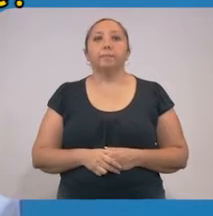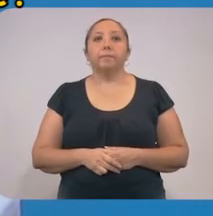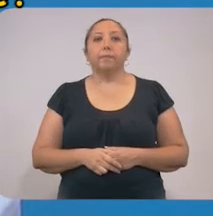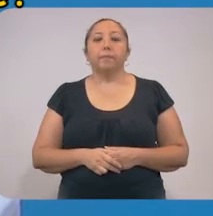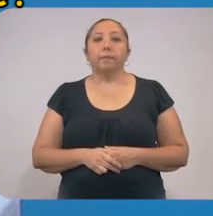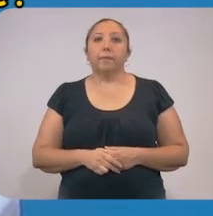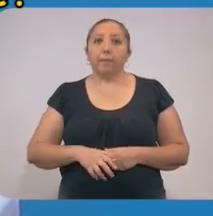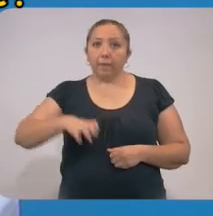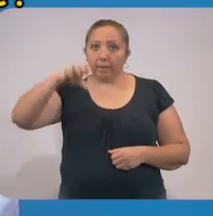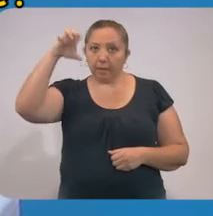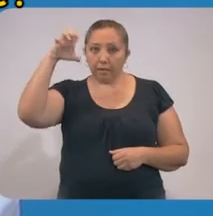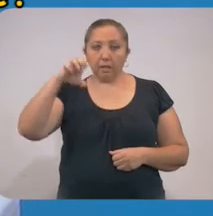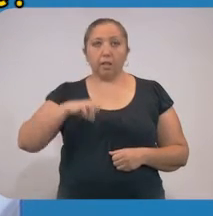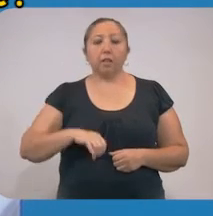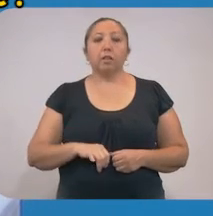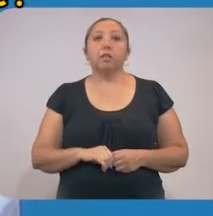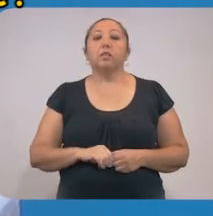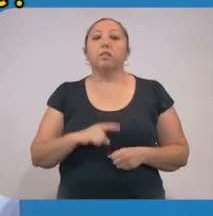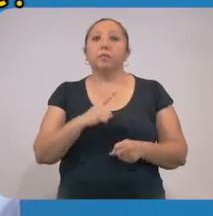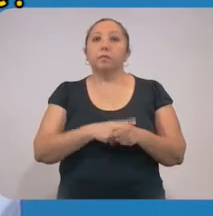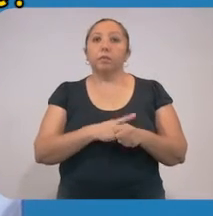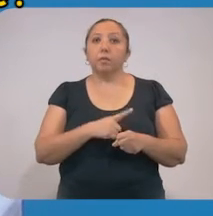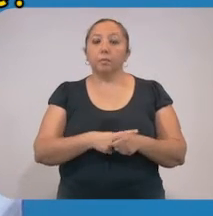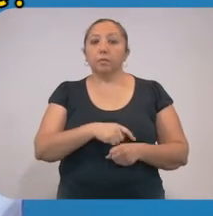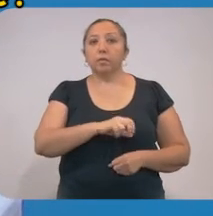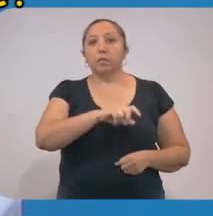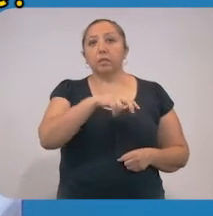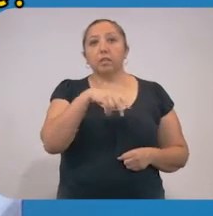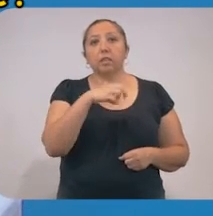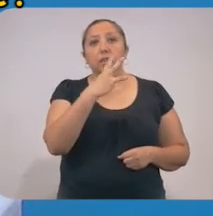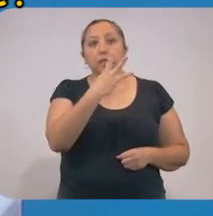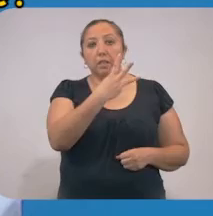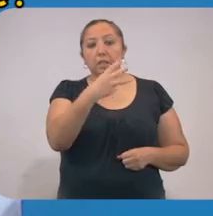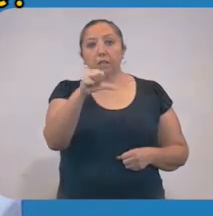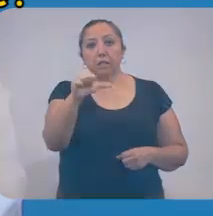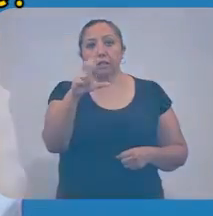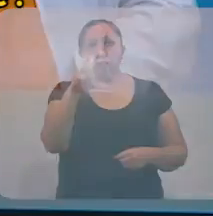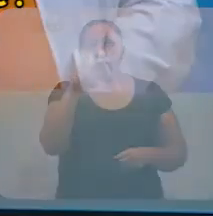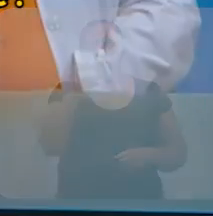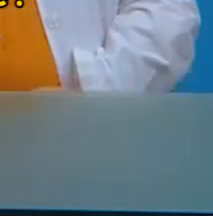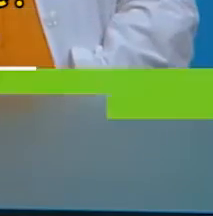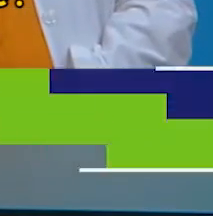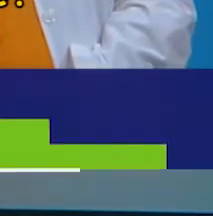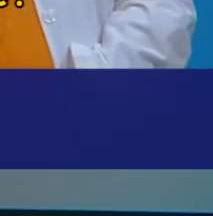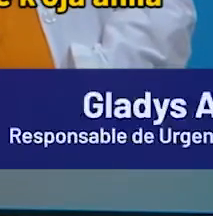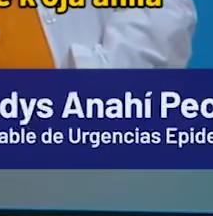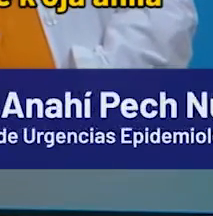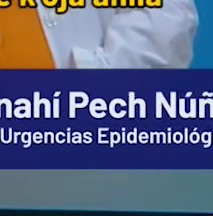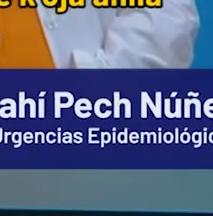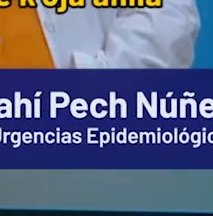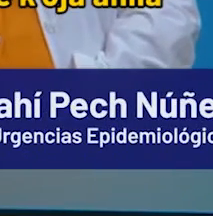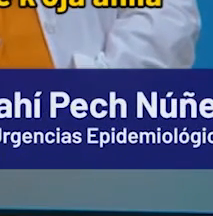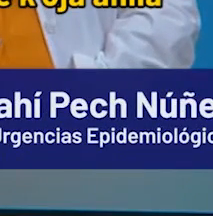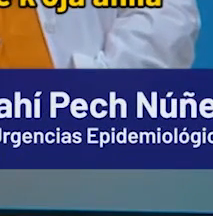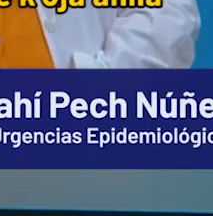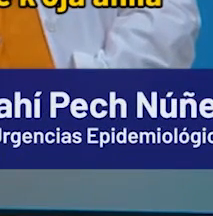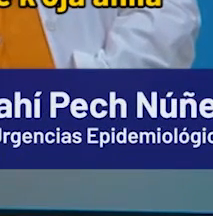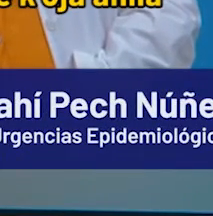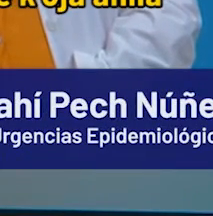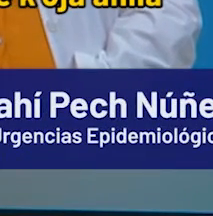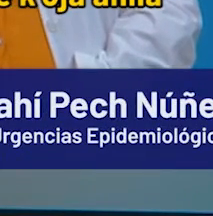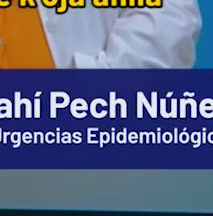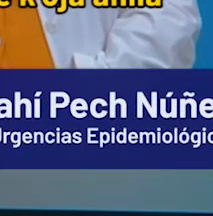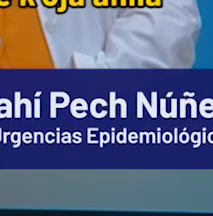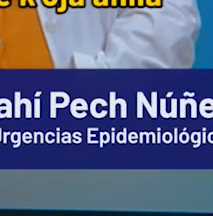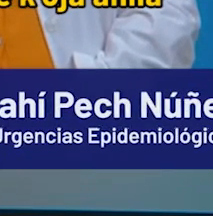el rango de edad de los casos confirmados es de 3 a 78 años estaremos actualizando esta información todos los